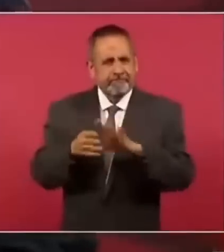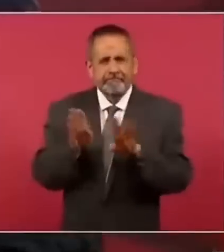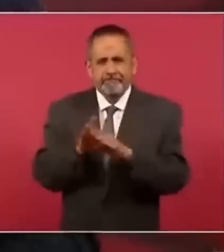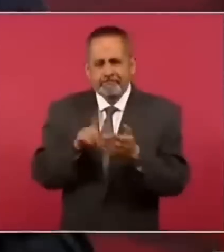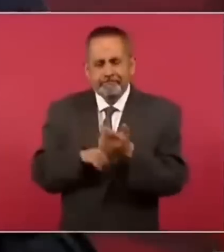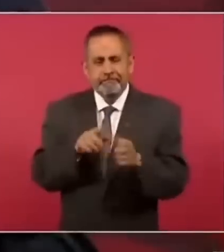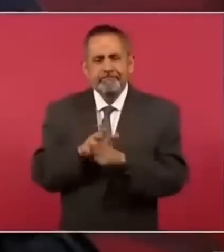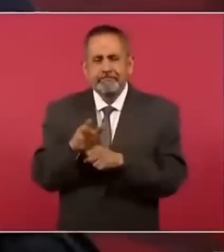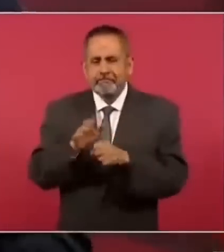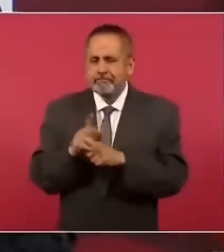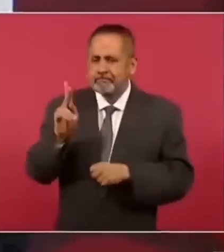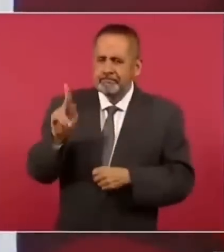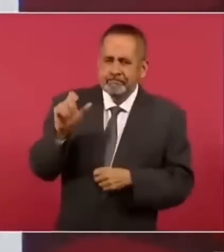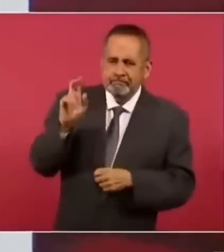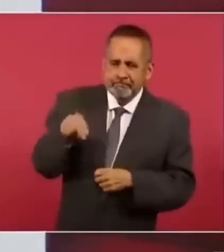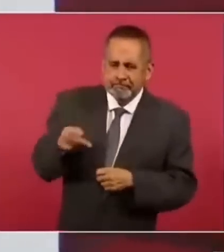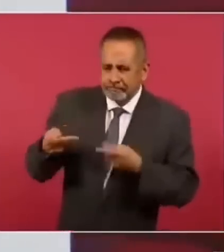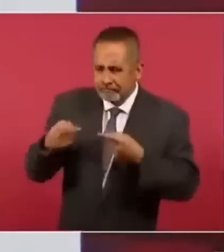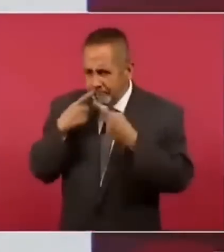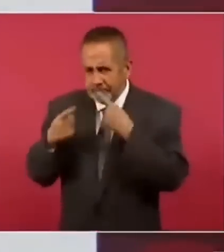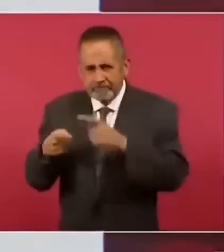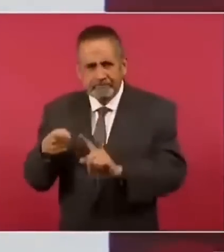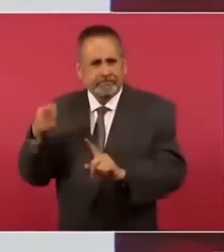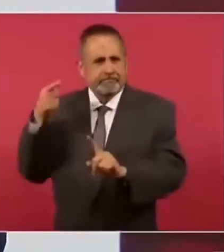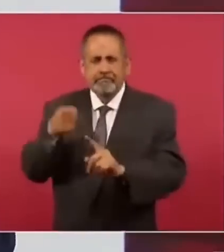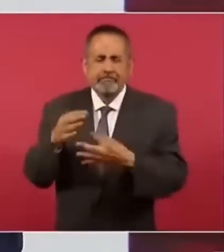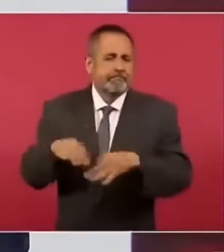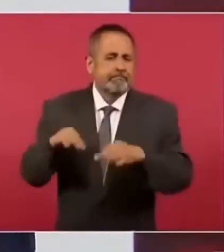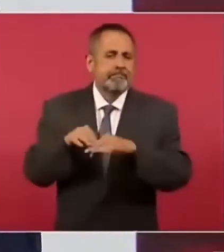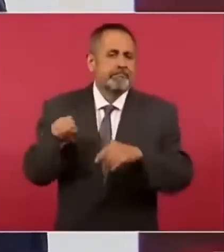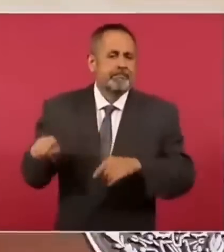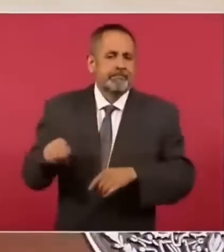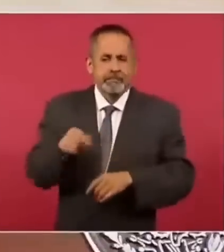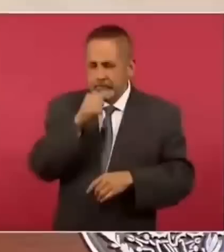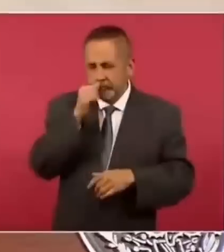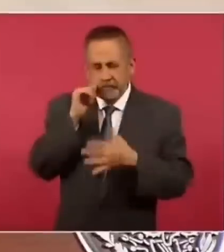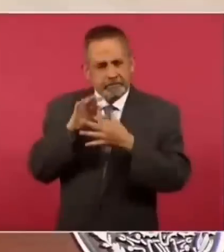cuál fue la estrategia central.